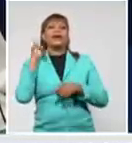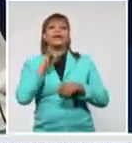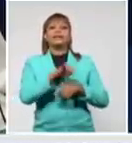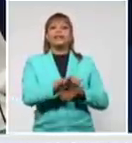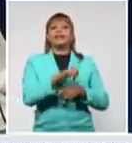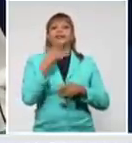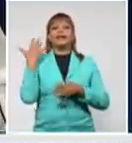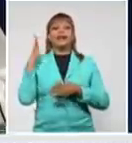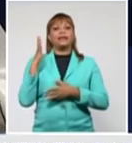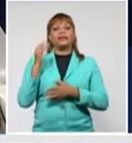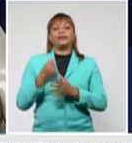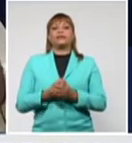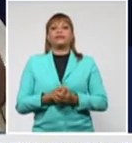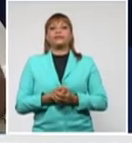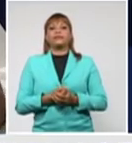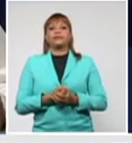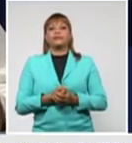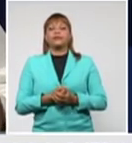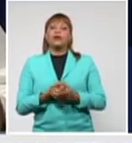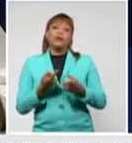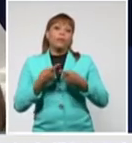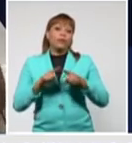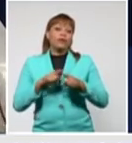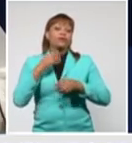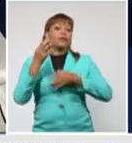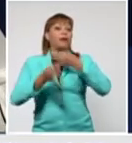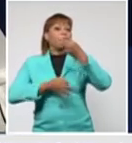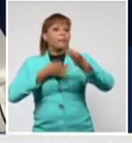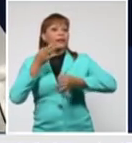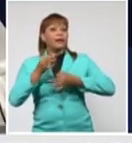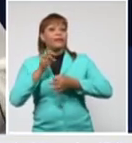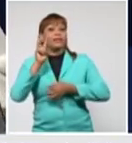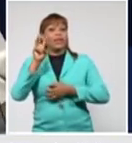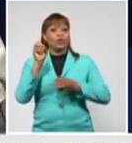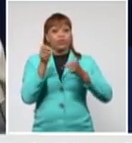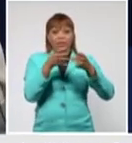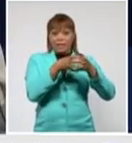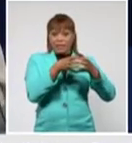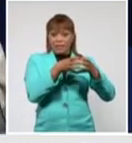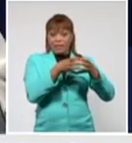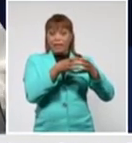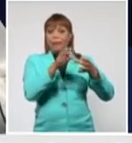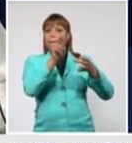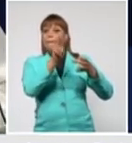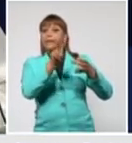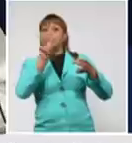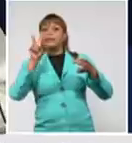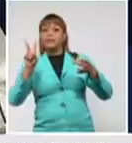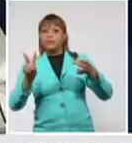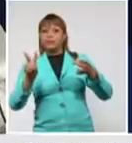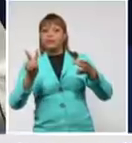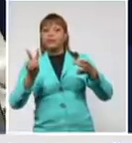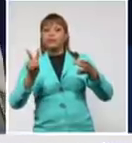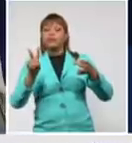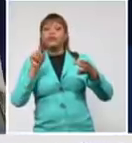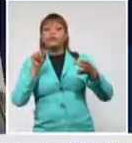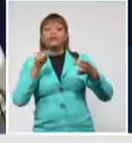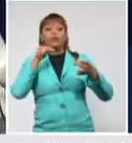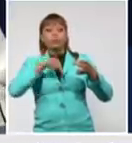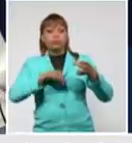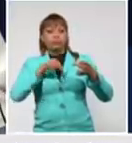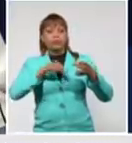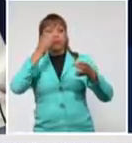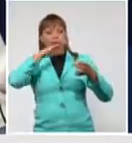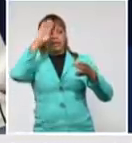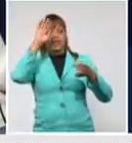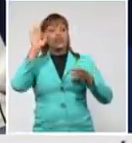el extranjero. Por lo tanto, estamos diciendo que de los 30, 22 son autóctonos y 8